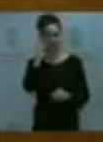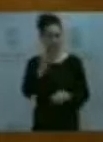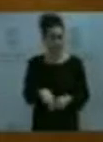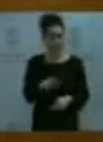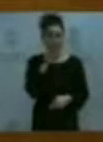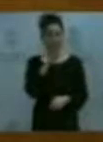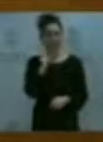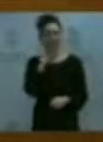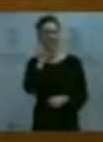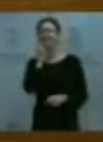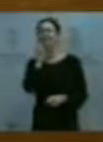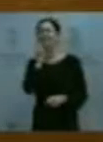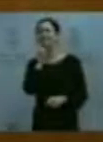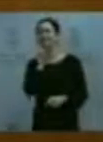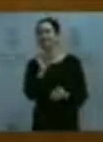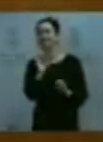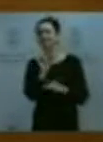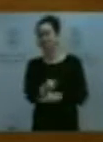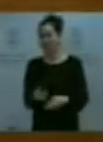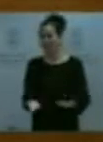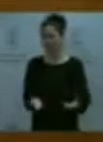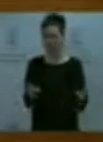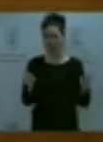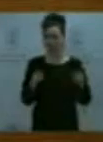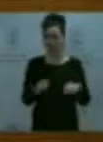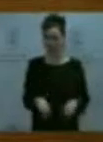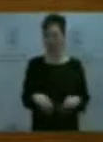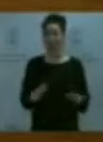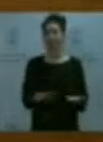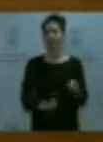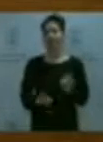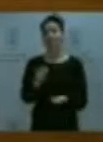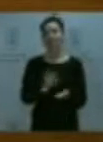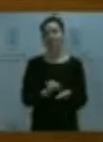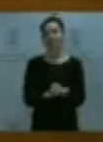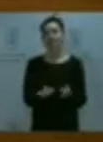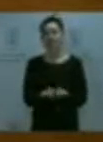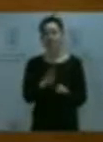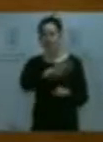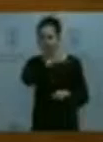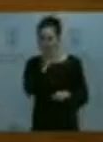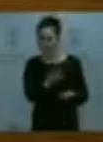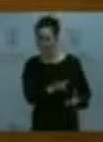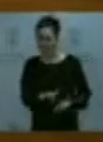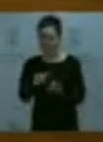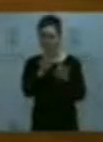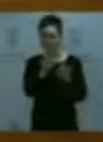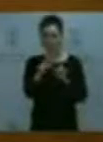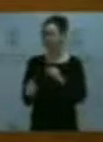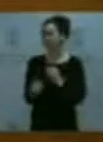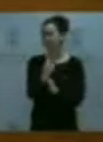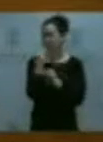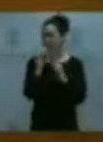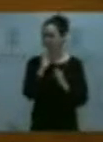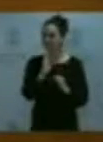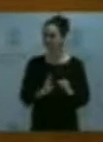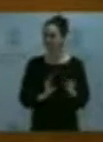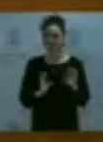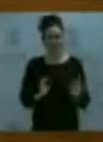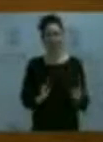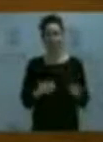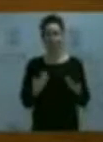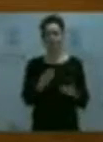y yo creo que en ocasiones hasta persuasiva, pero engañan. Se pasó de 2.700